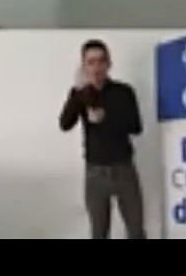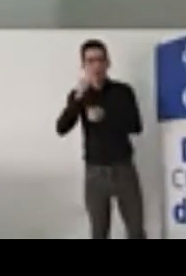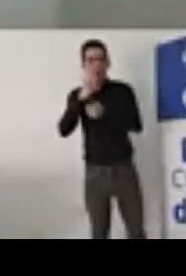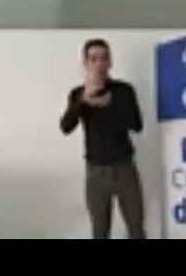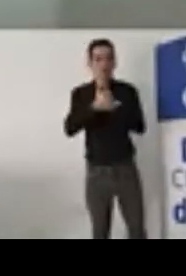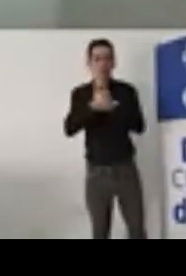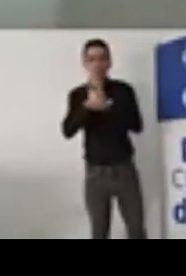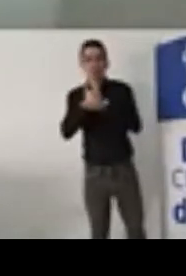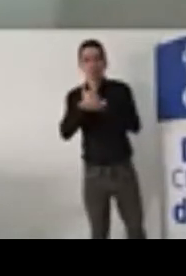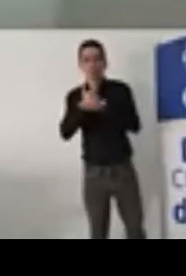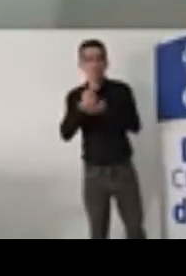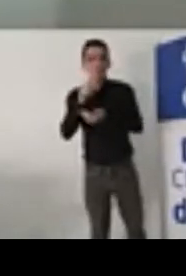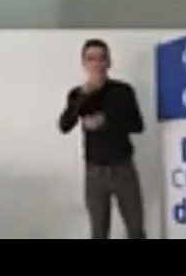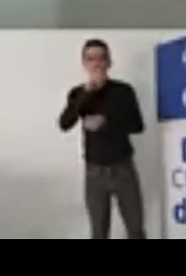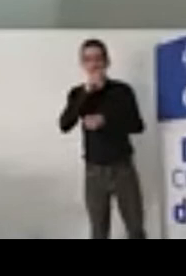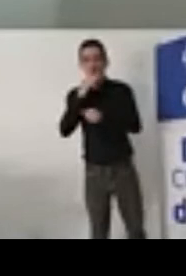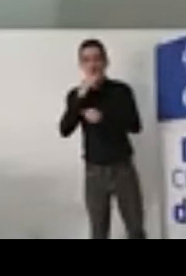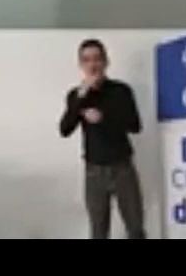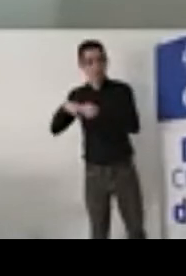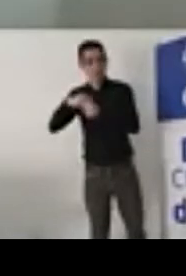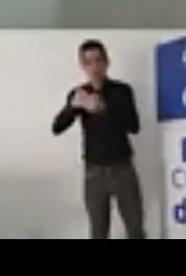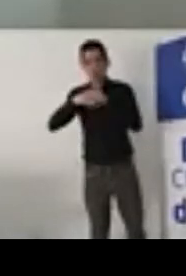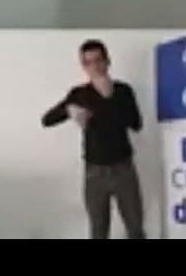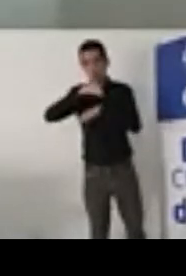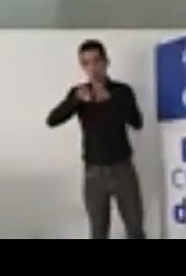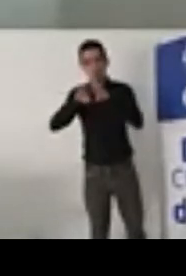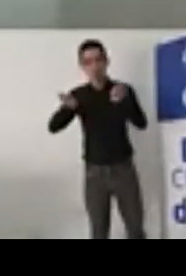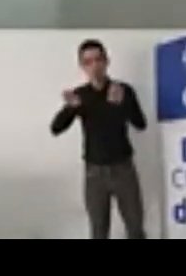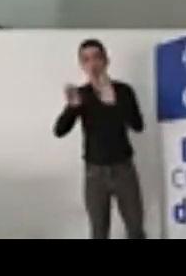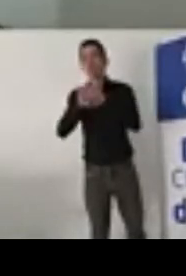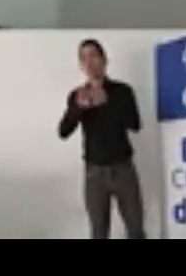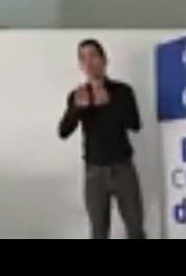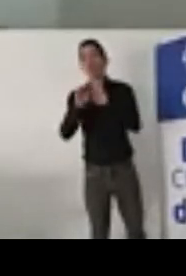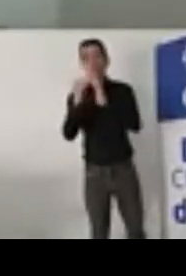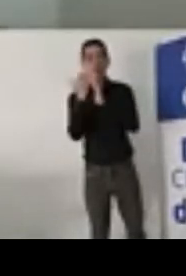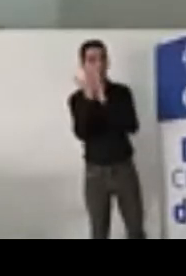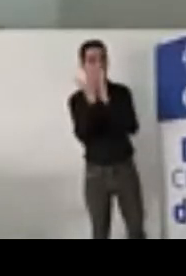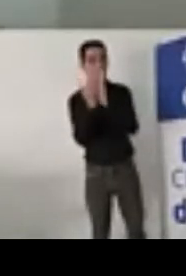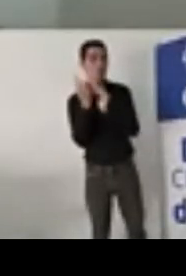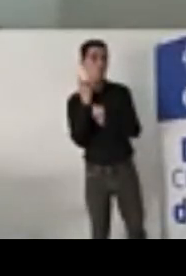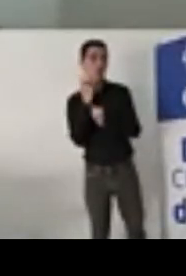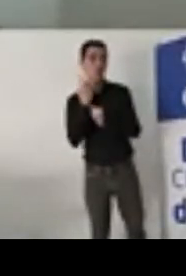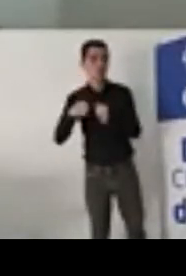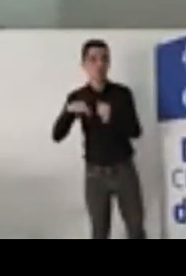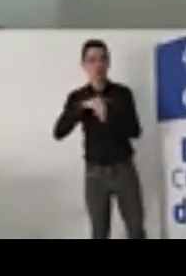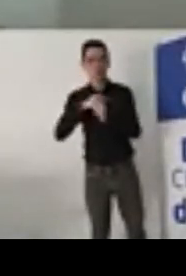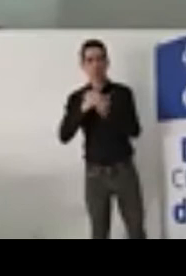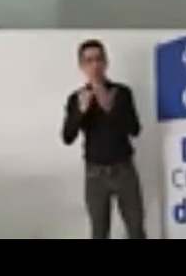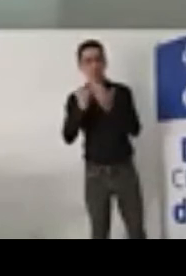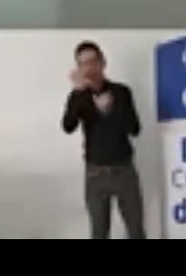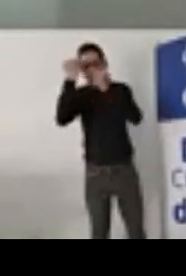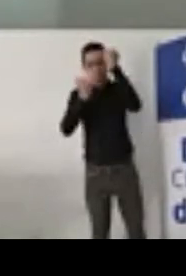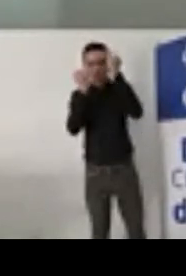las mismas oportunidades en función de la política pública que nos ha tocado construir. Y ojalá que este tipo de foros y de espacios